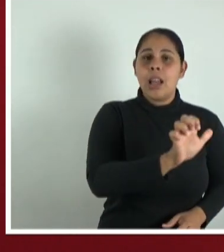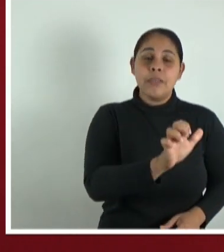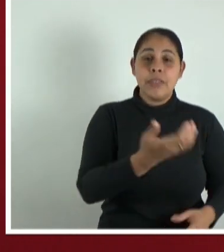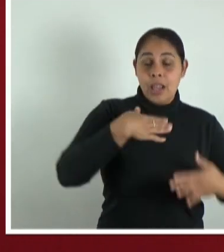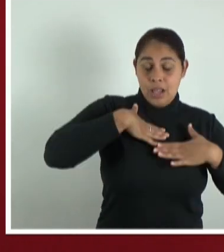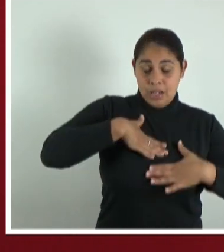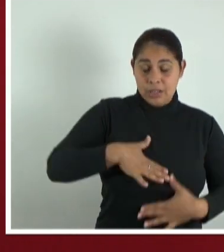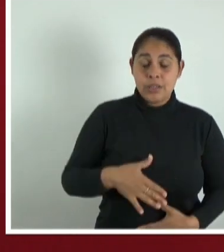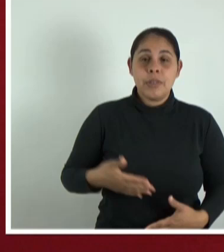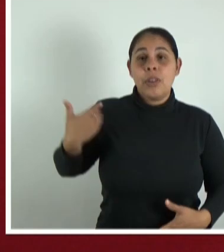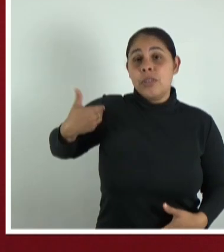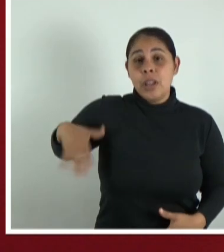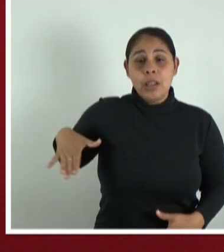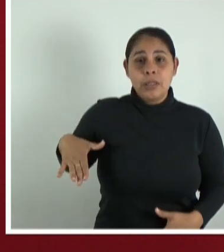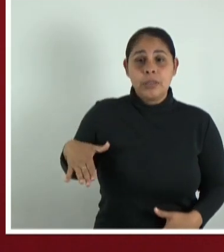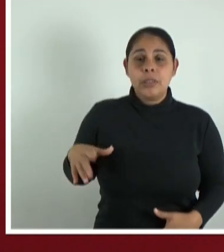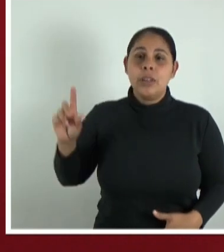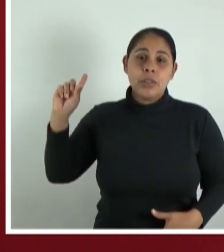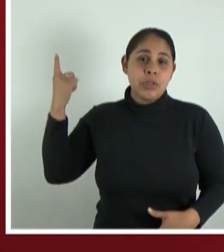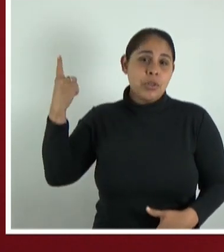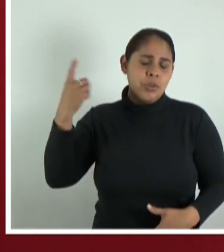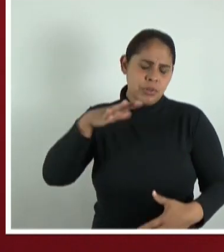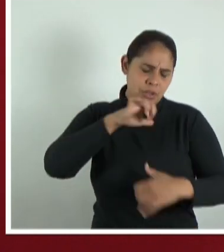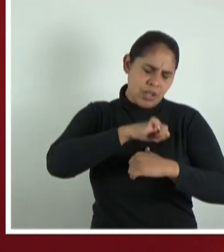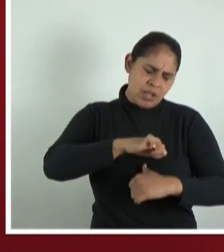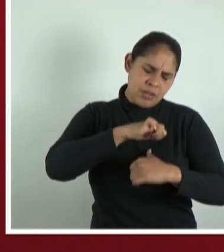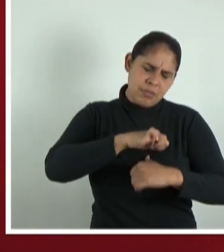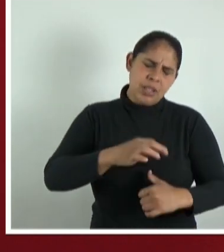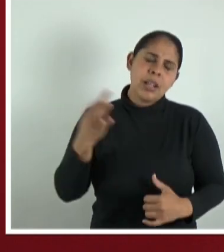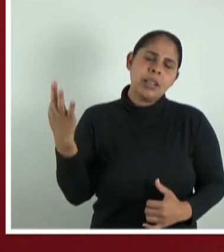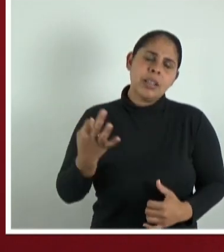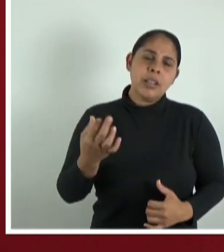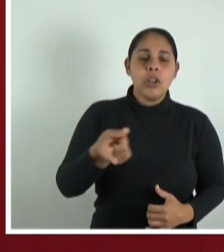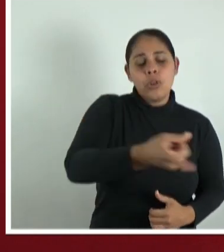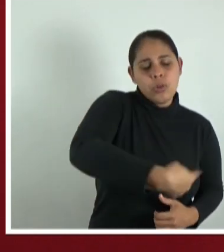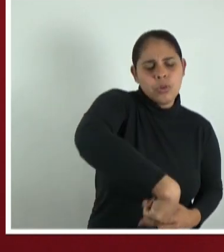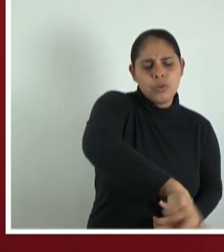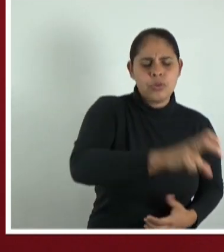entonces el Señor espera de nosotros que andemos por fe.